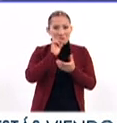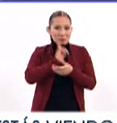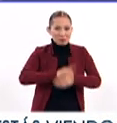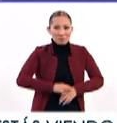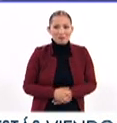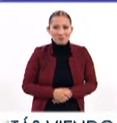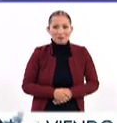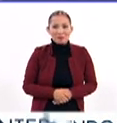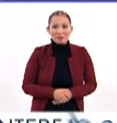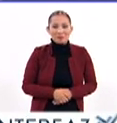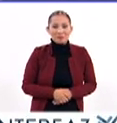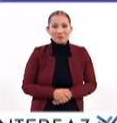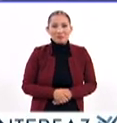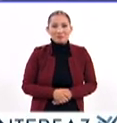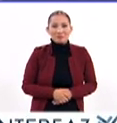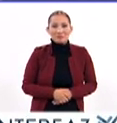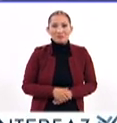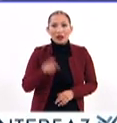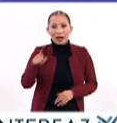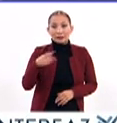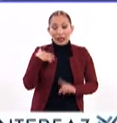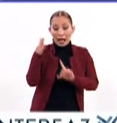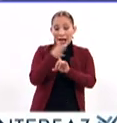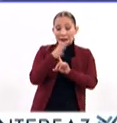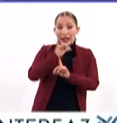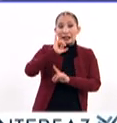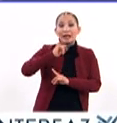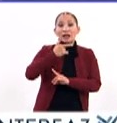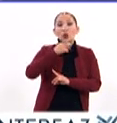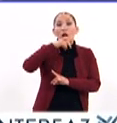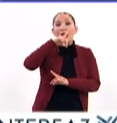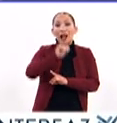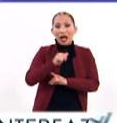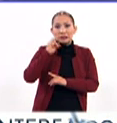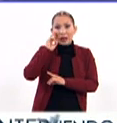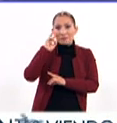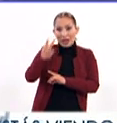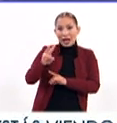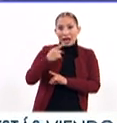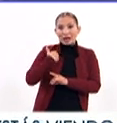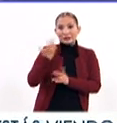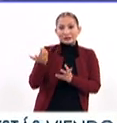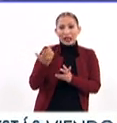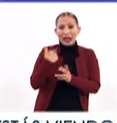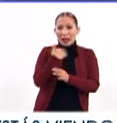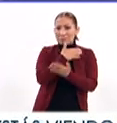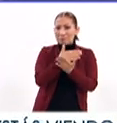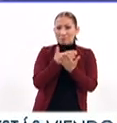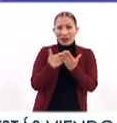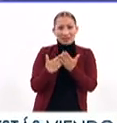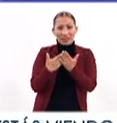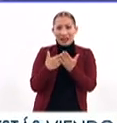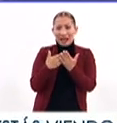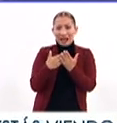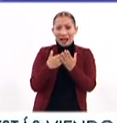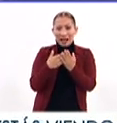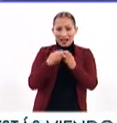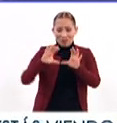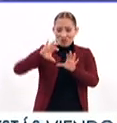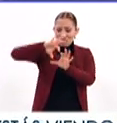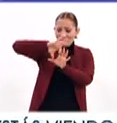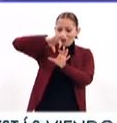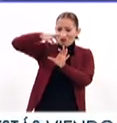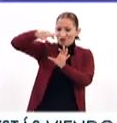esposa, y el asta bandera de Iguala. Ustedes pueden ver que ella no le llega ni a la mitad del centro de la placa